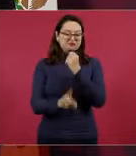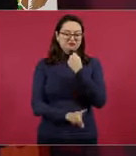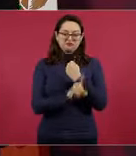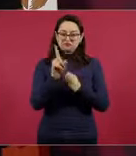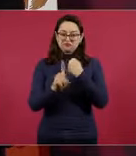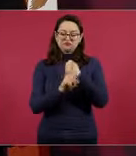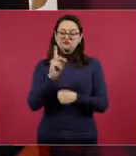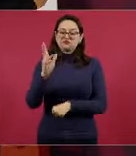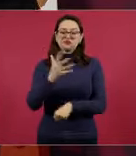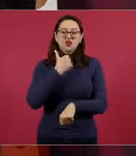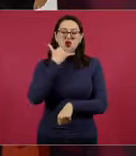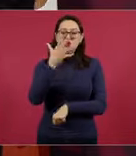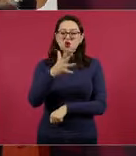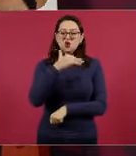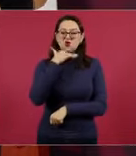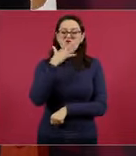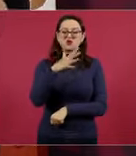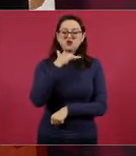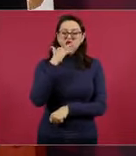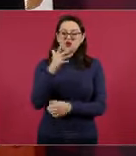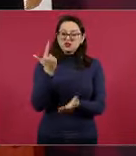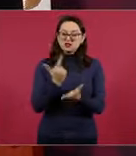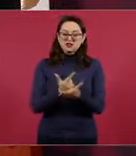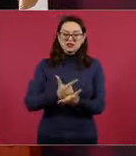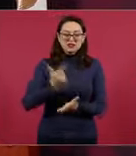la corrupción. Entonces, todo esto